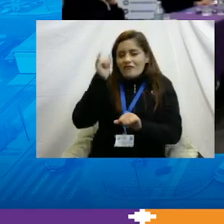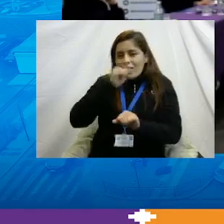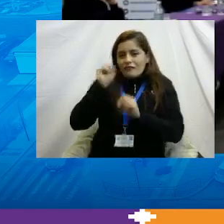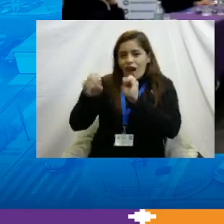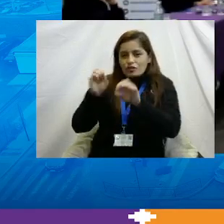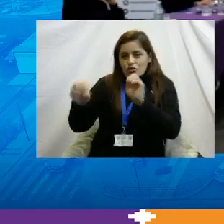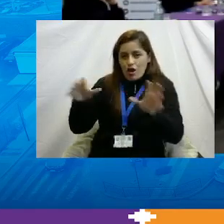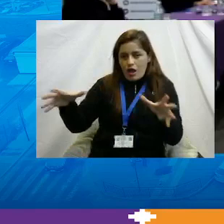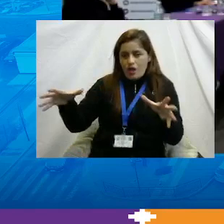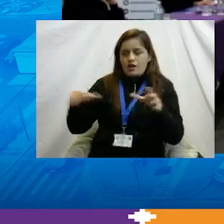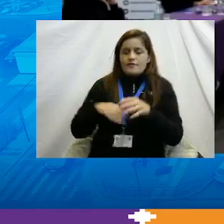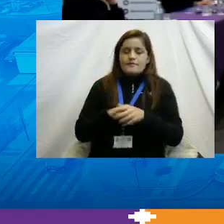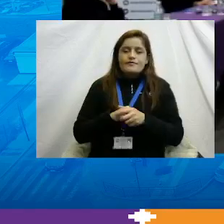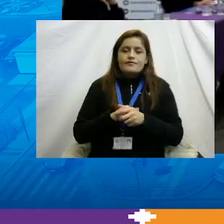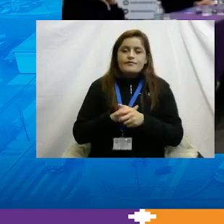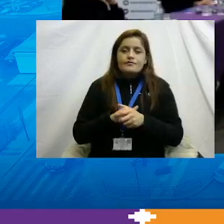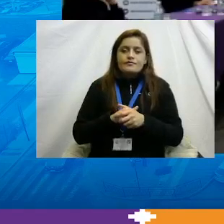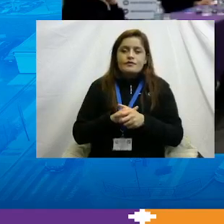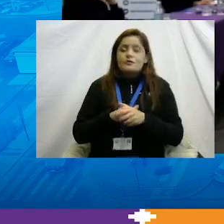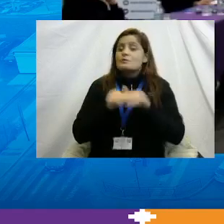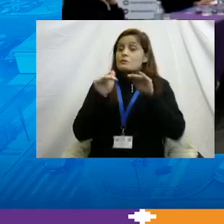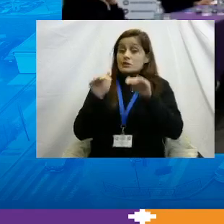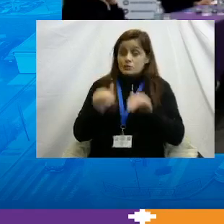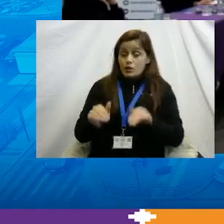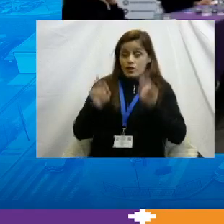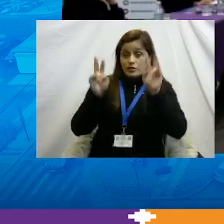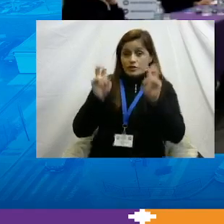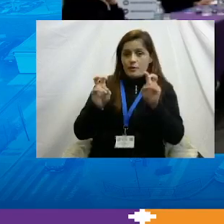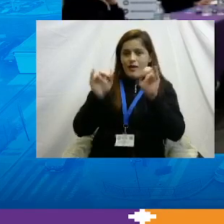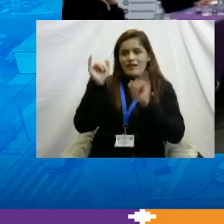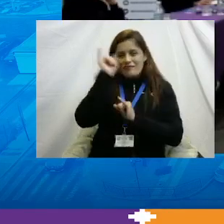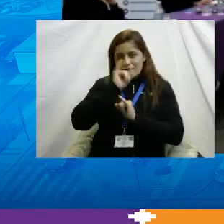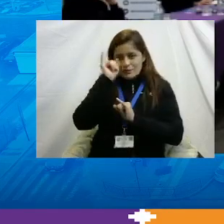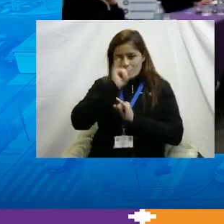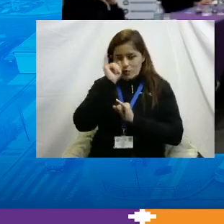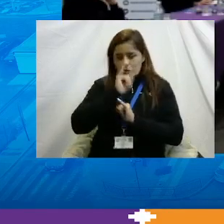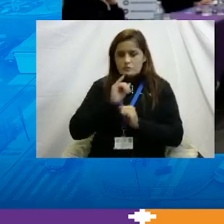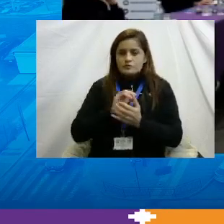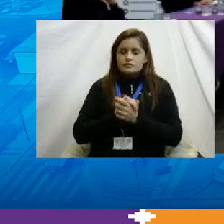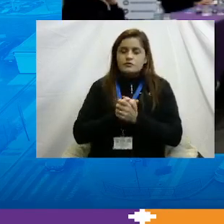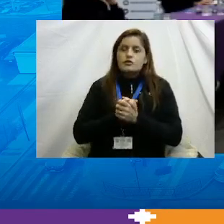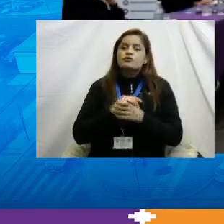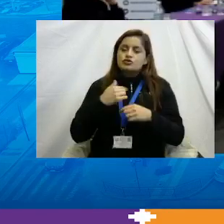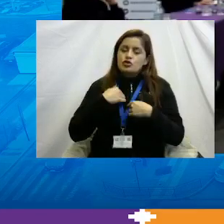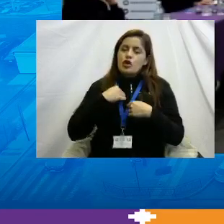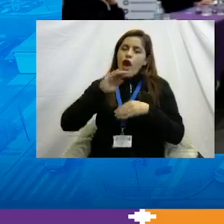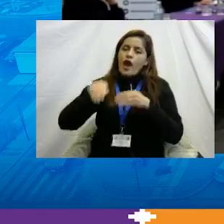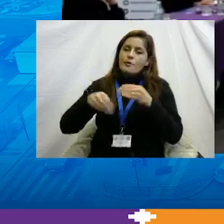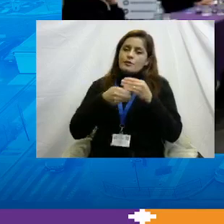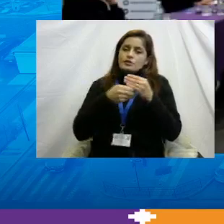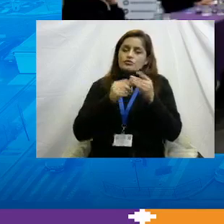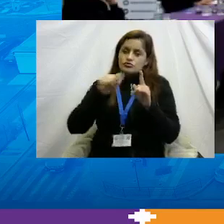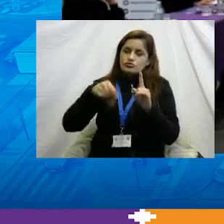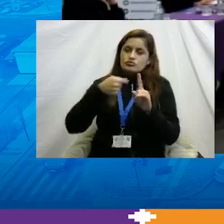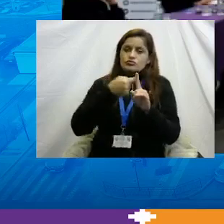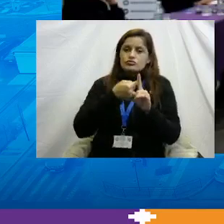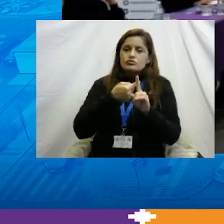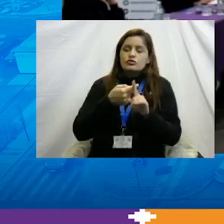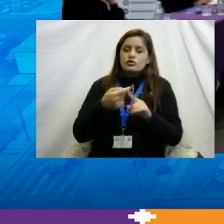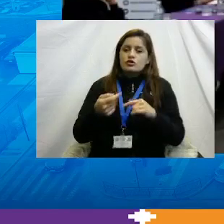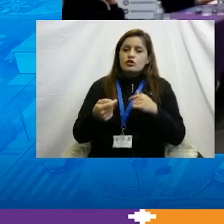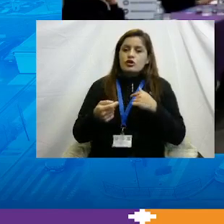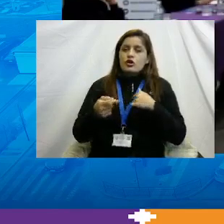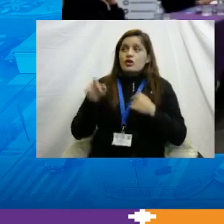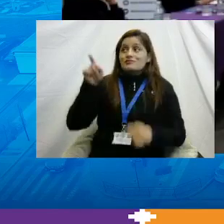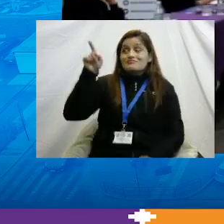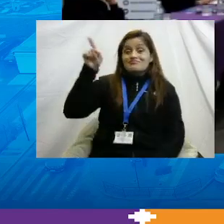José. Y respecto de lo mismo, también mencionar y adherirme a lo de que plantea Mayor Arauco Wild, que llevan 3 meses